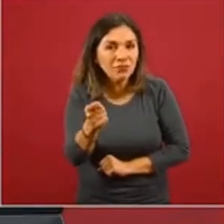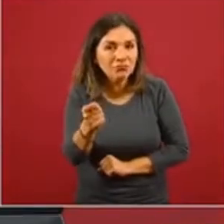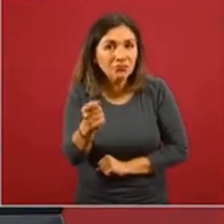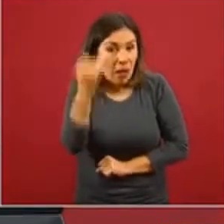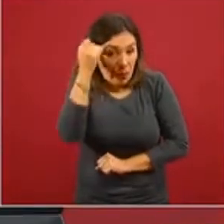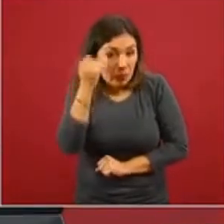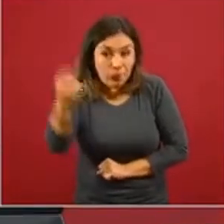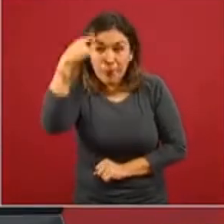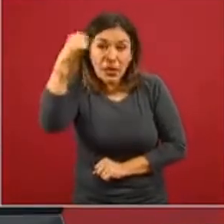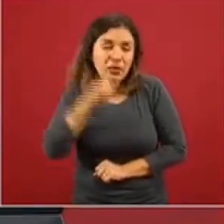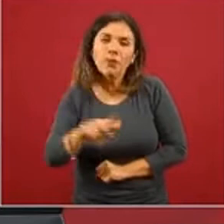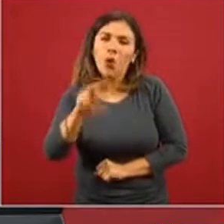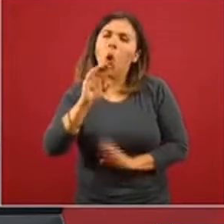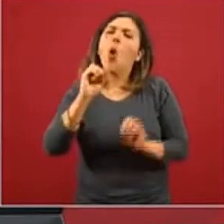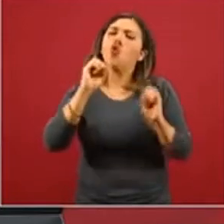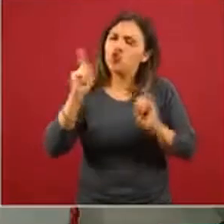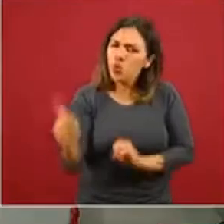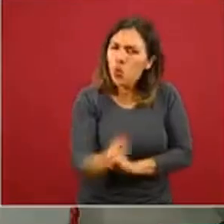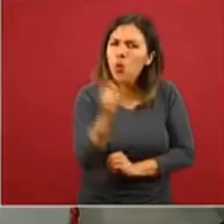menos duradera.